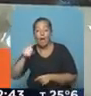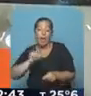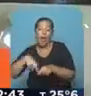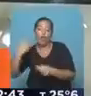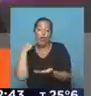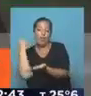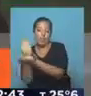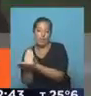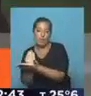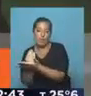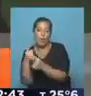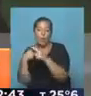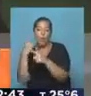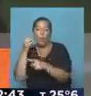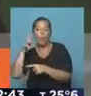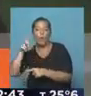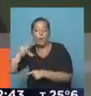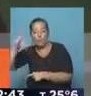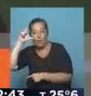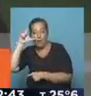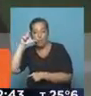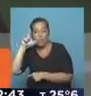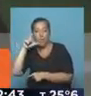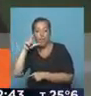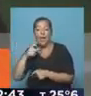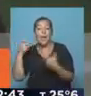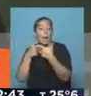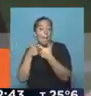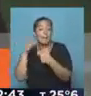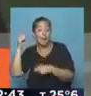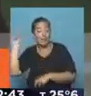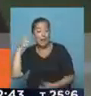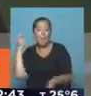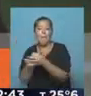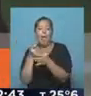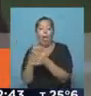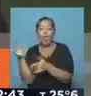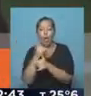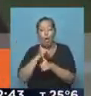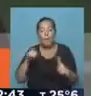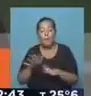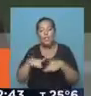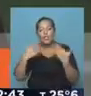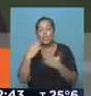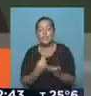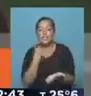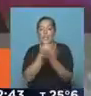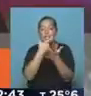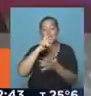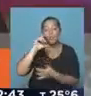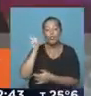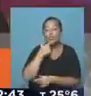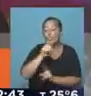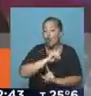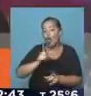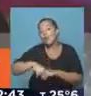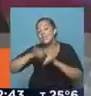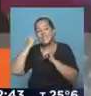el candidato por Uribe od debre financia las dos campañas esto qué quiere decir que si no era reelegido Santos tenía